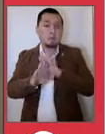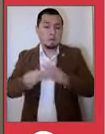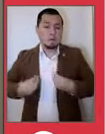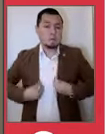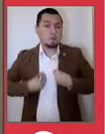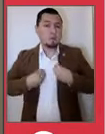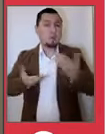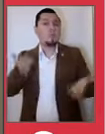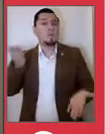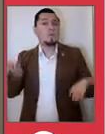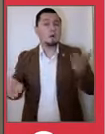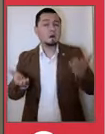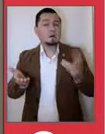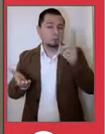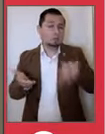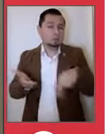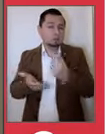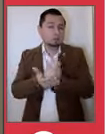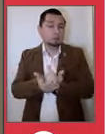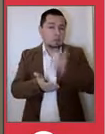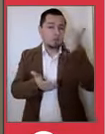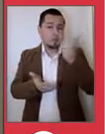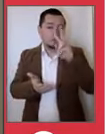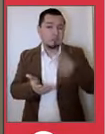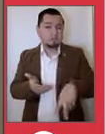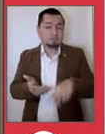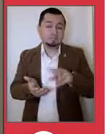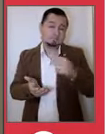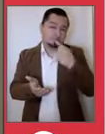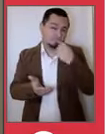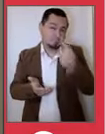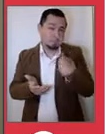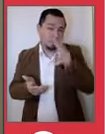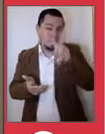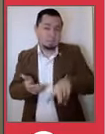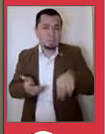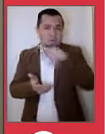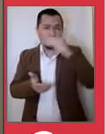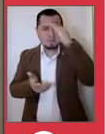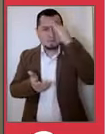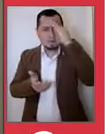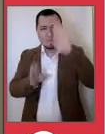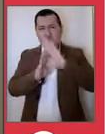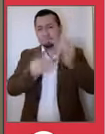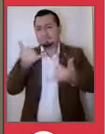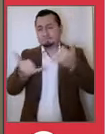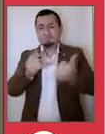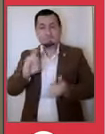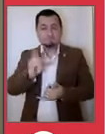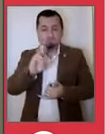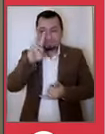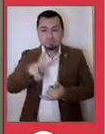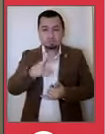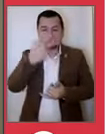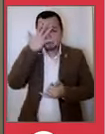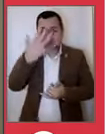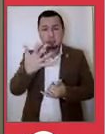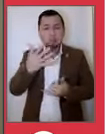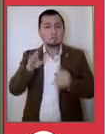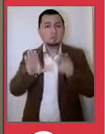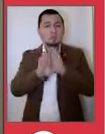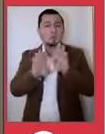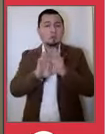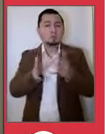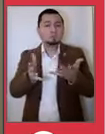y la vida de la gente a la que queremos y hay que decirlo también entendíamos que este asunto se estaba generando